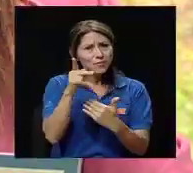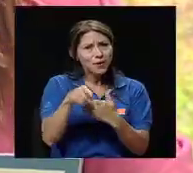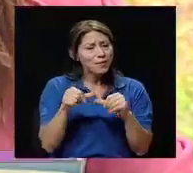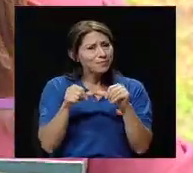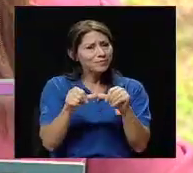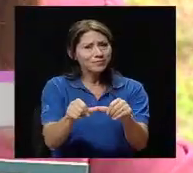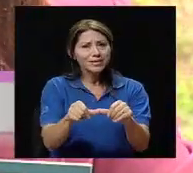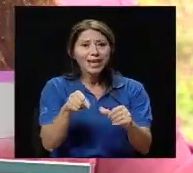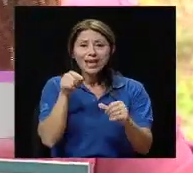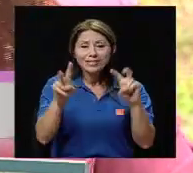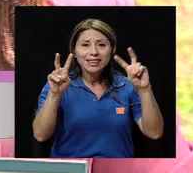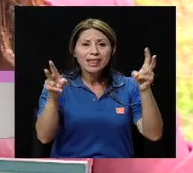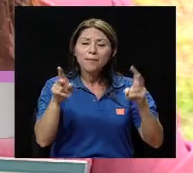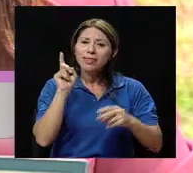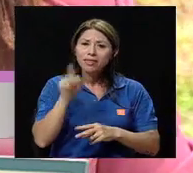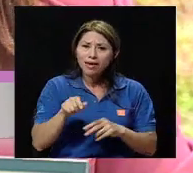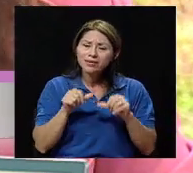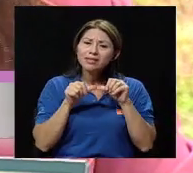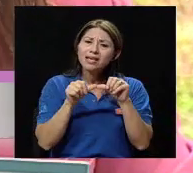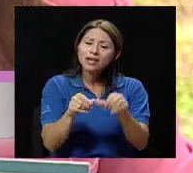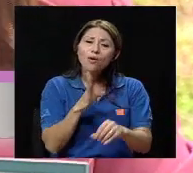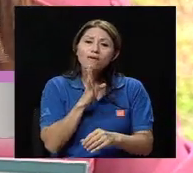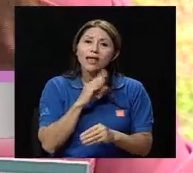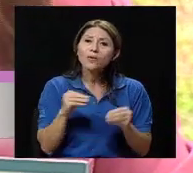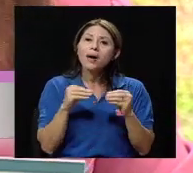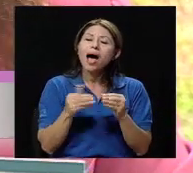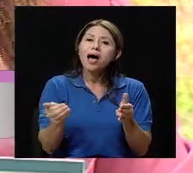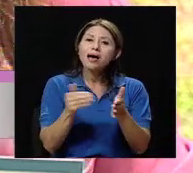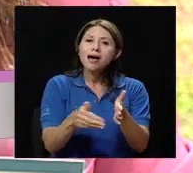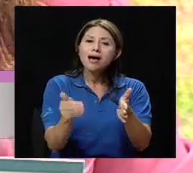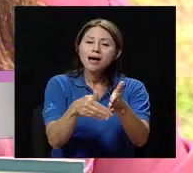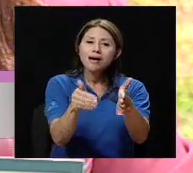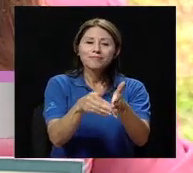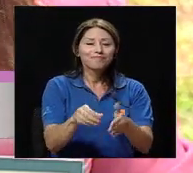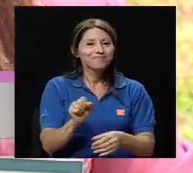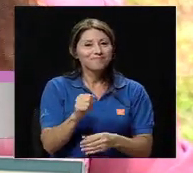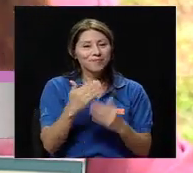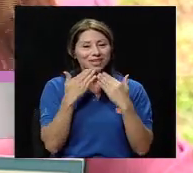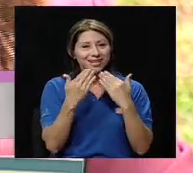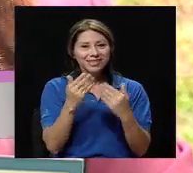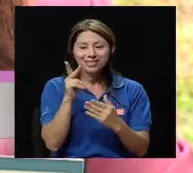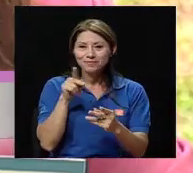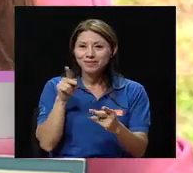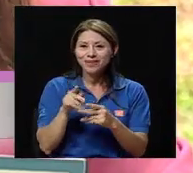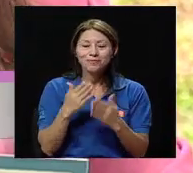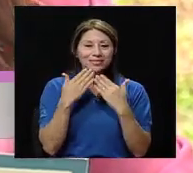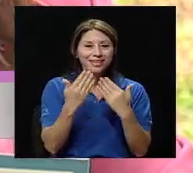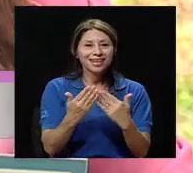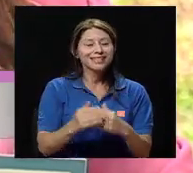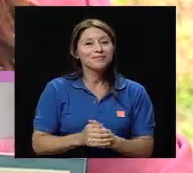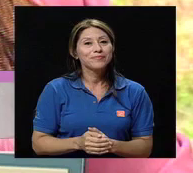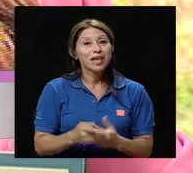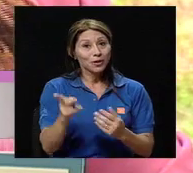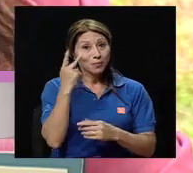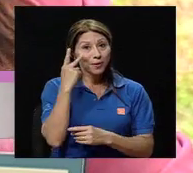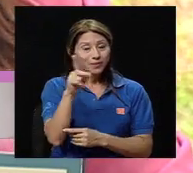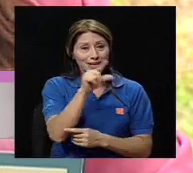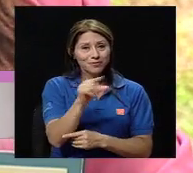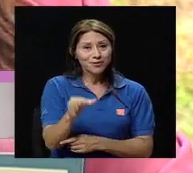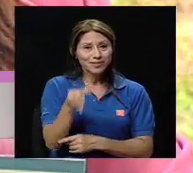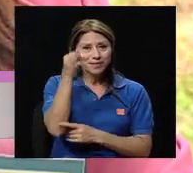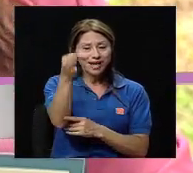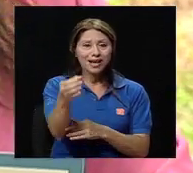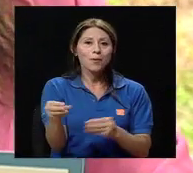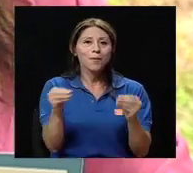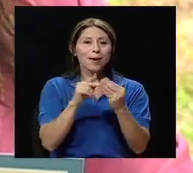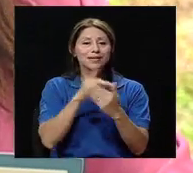Este es un tema que definitivamente hay que seguirlo tratando con más regularidad. Muchas gracias. Perfecto, muchas gracias. Muchas gracias, y por supuesto que nos vemos la